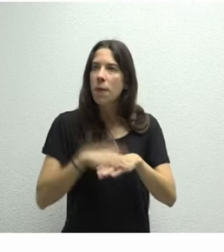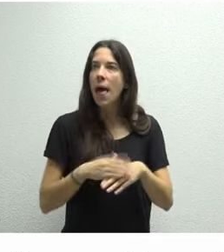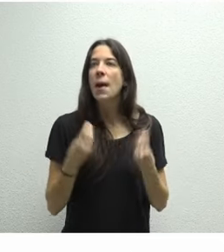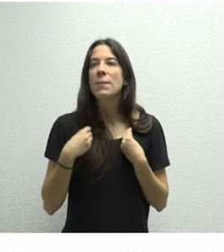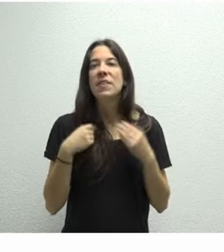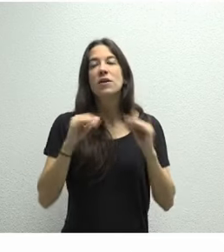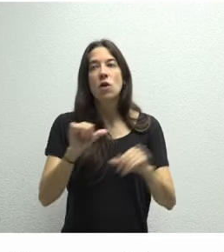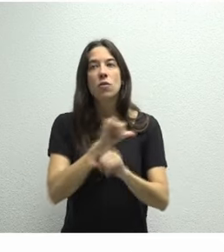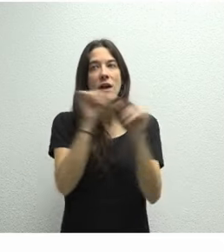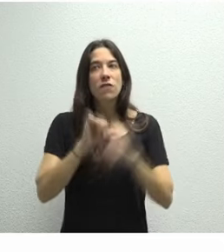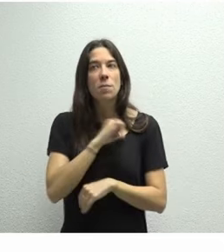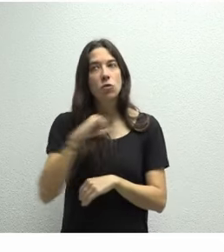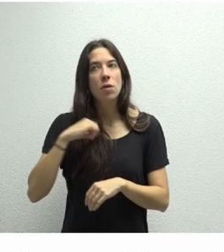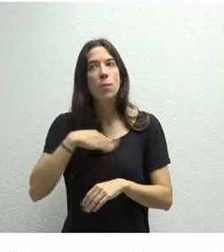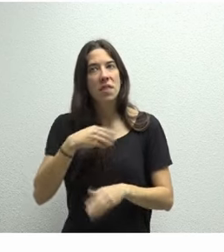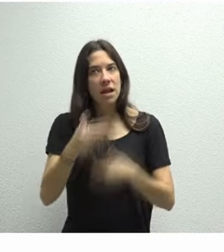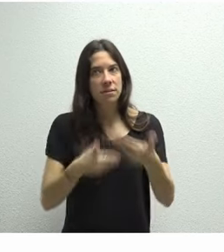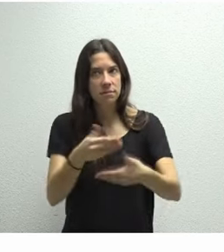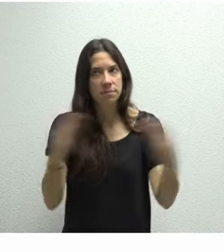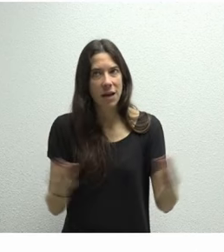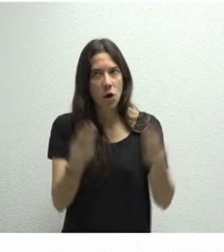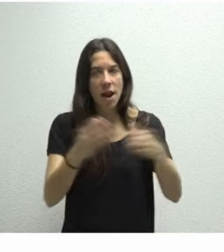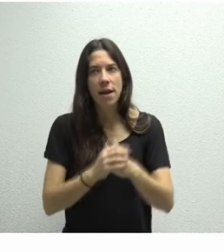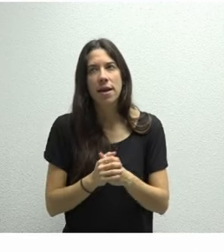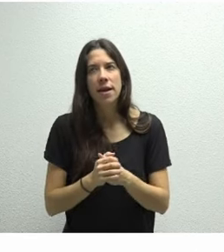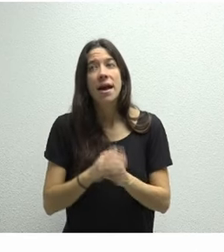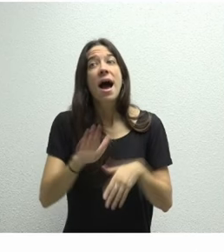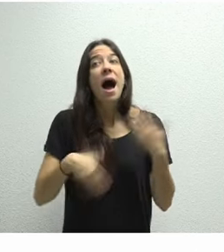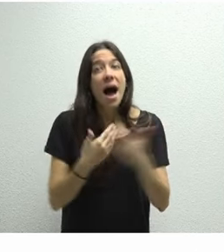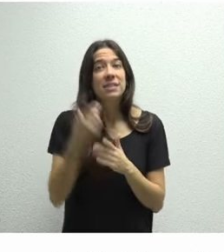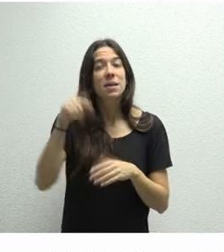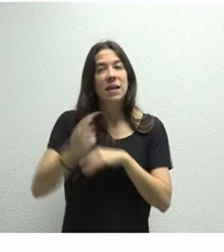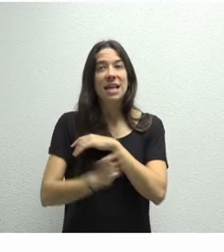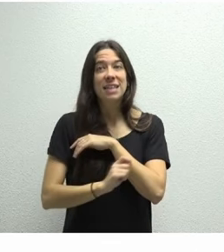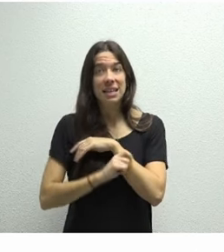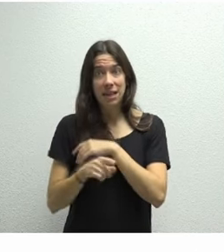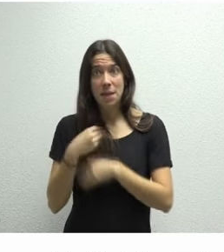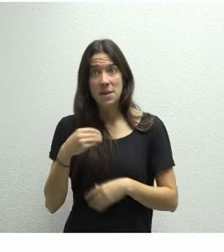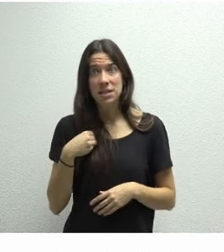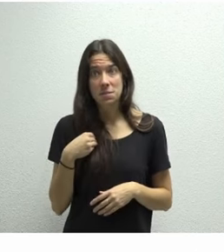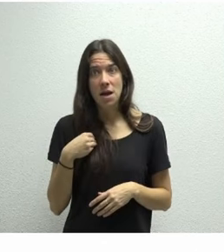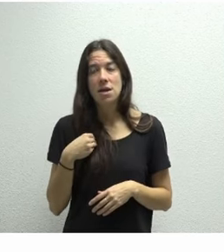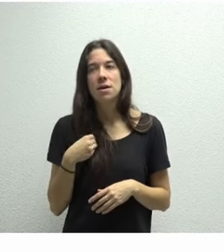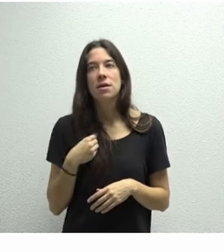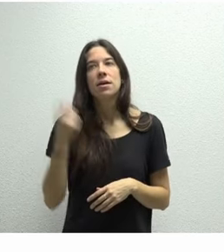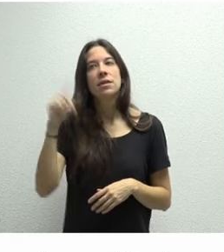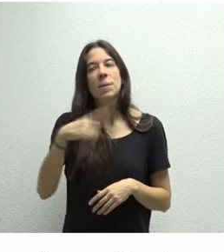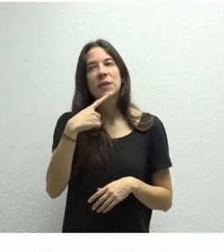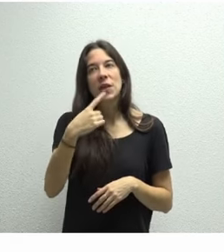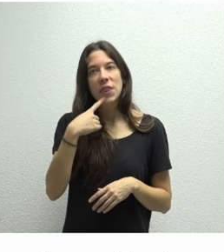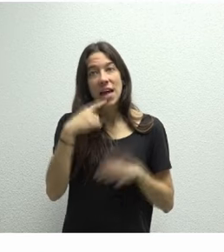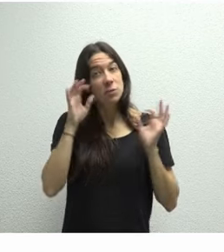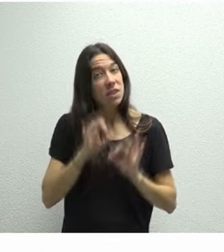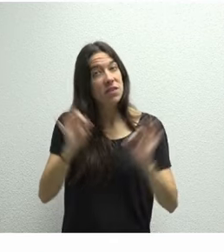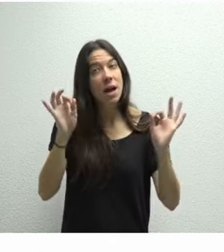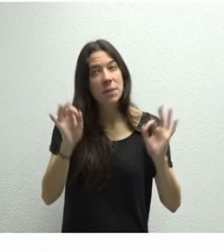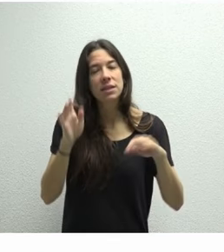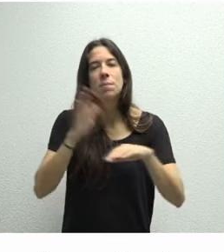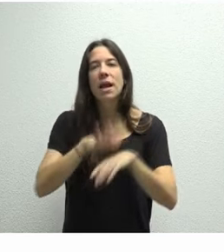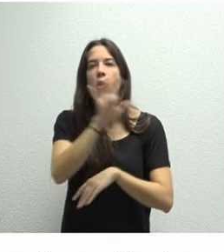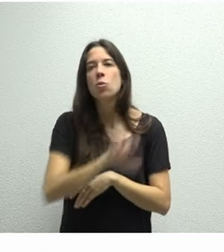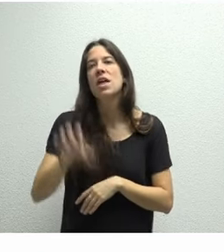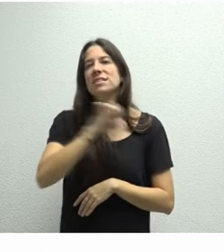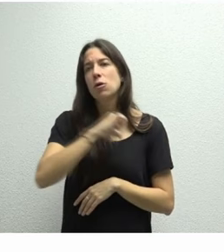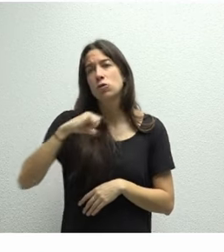vida de una forma Autónoma no e incluso en esta estrategia también se señala específicamente no para las comunidades